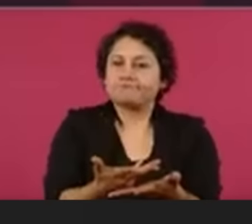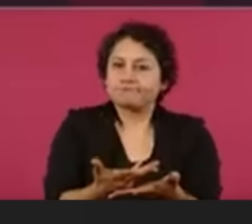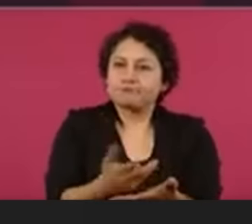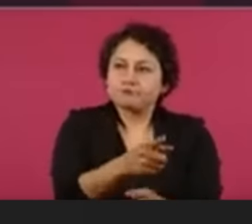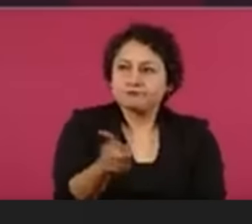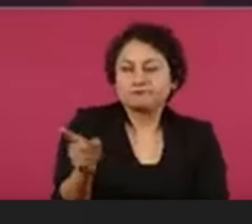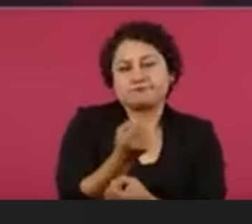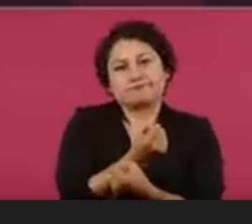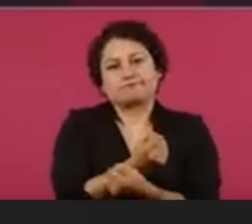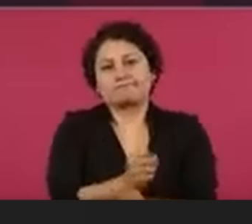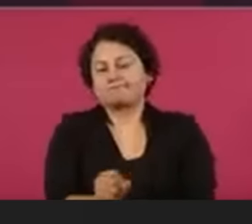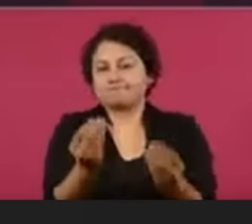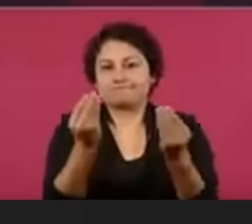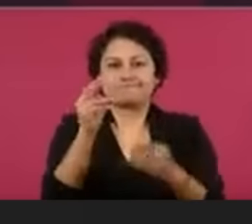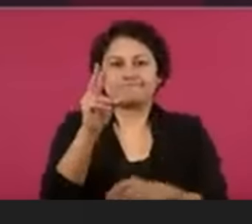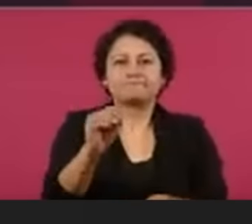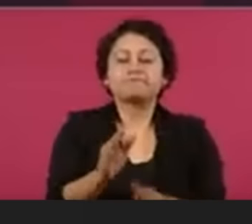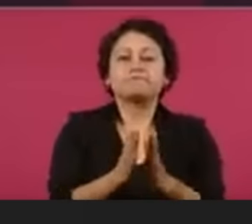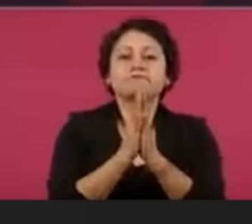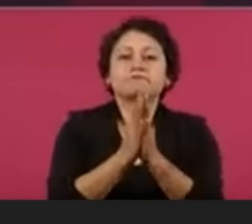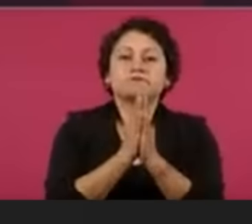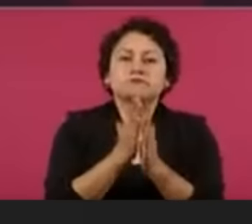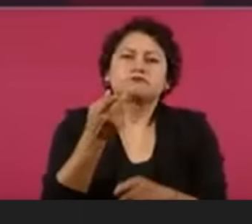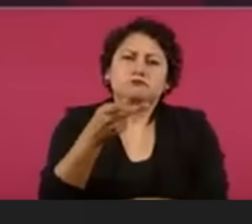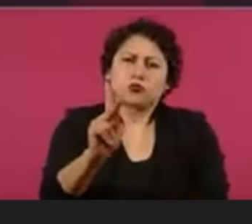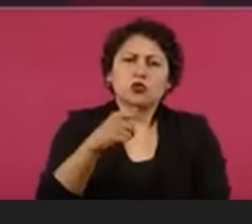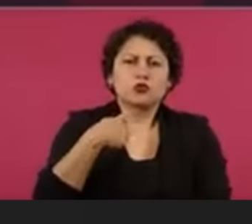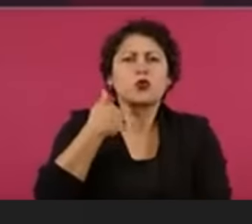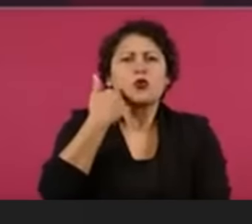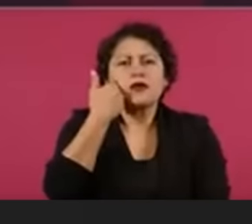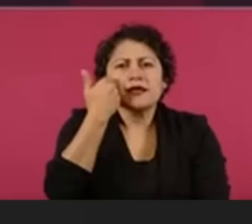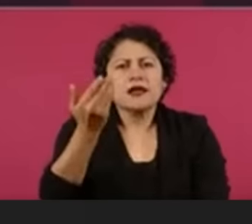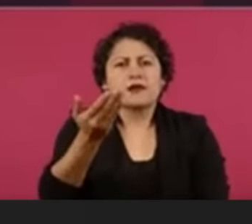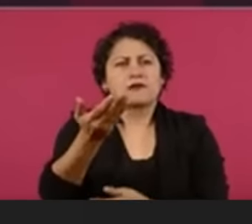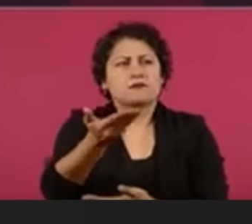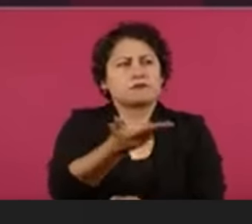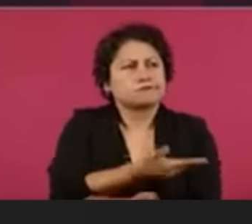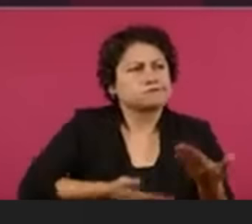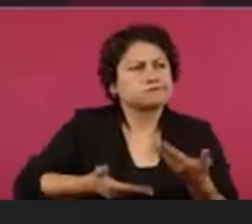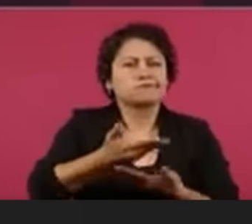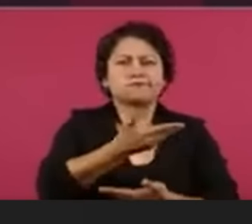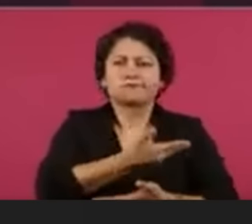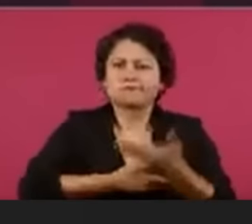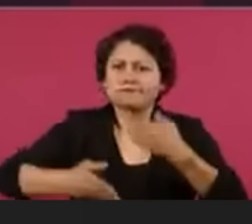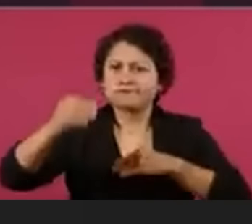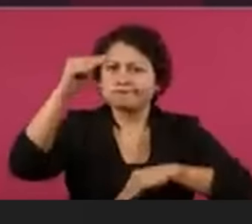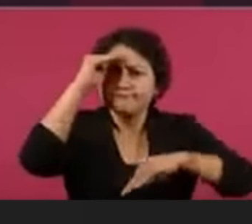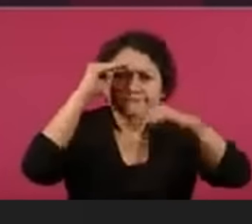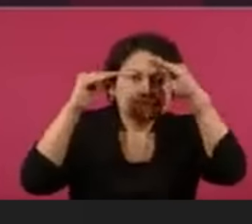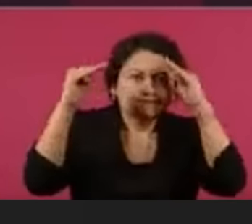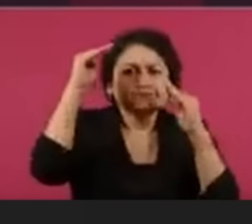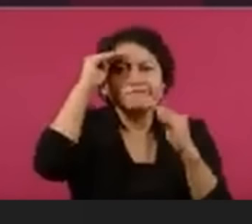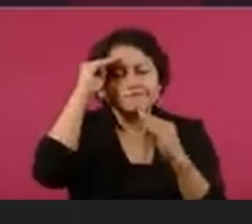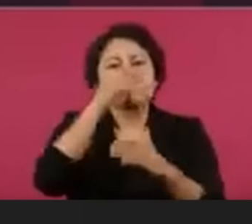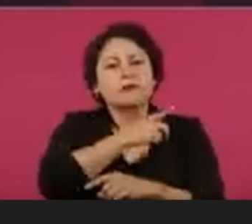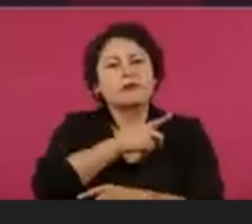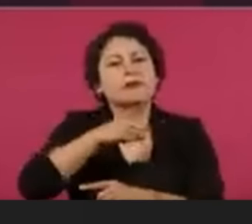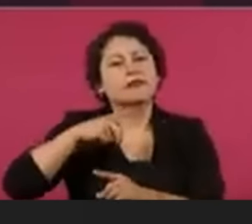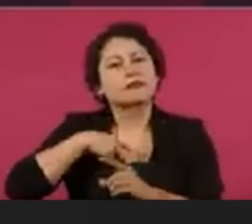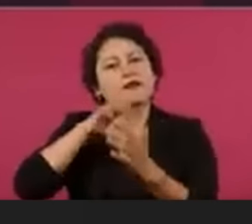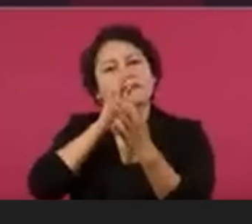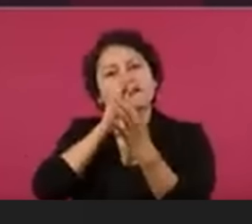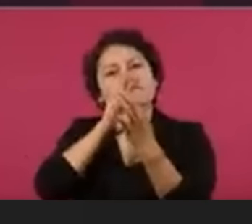esta reflexión colectiva también tenga pues un hilo coherente, y no quiero